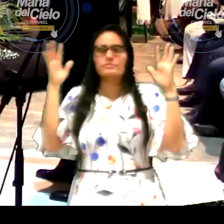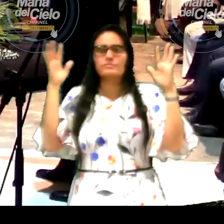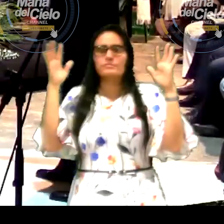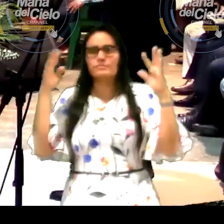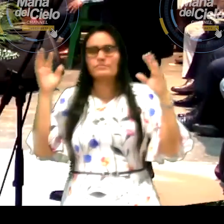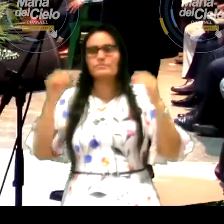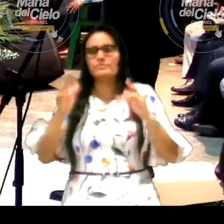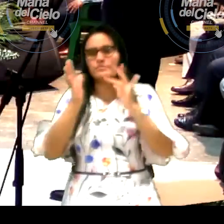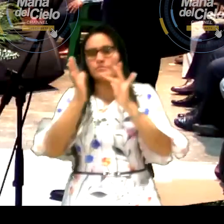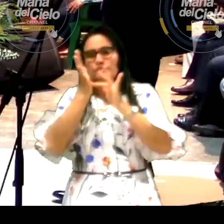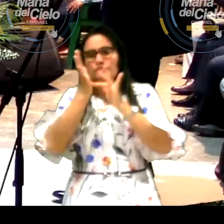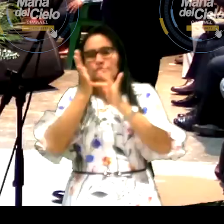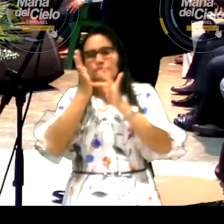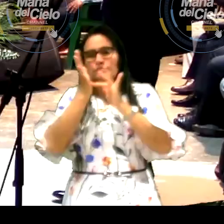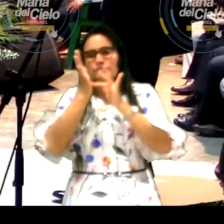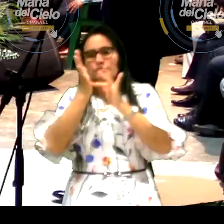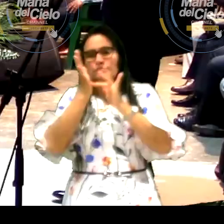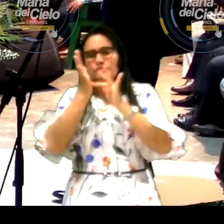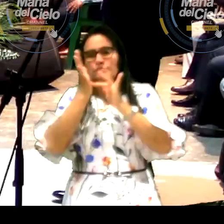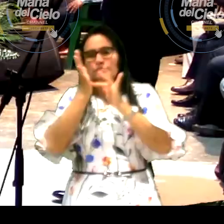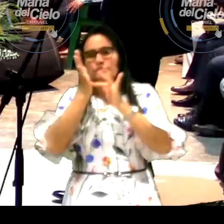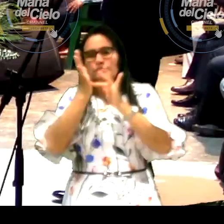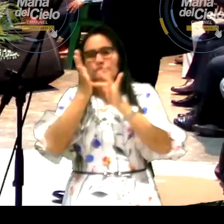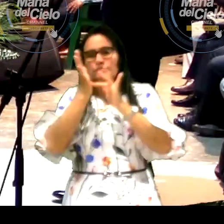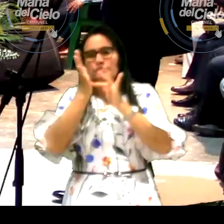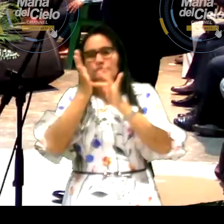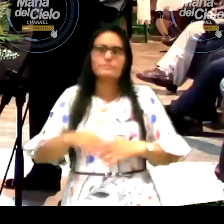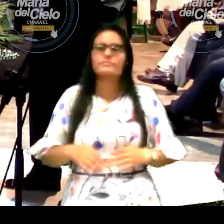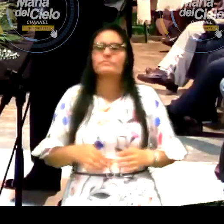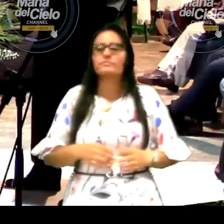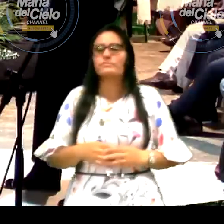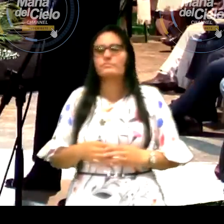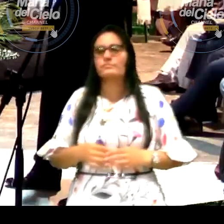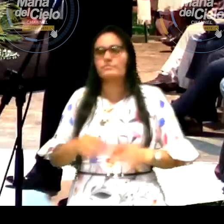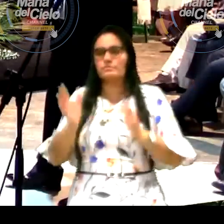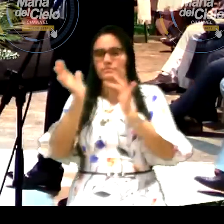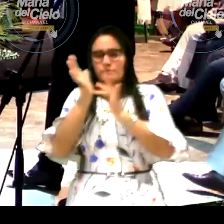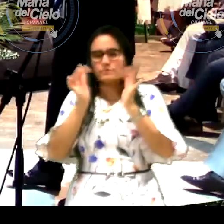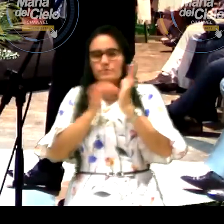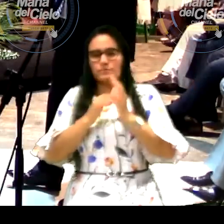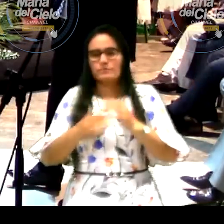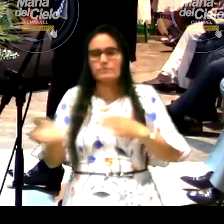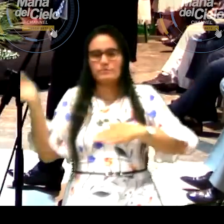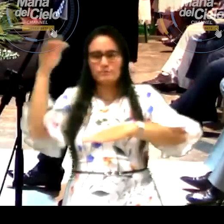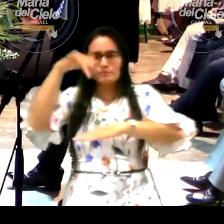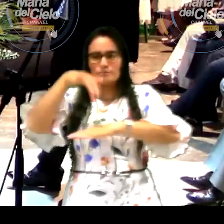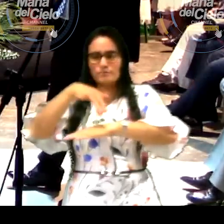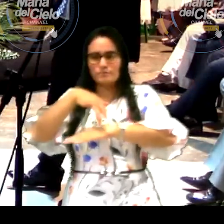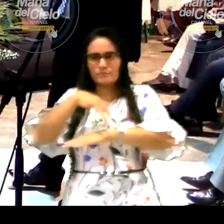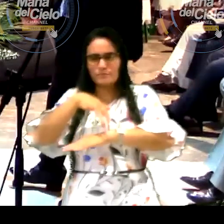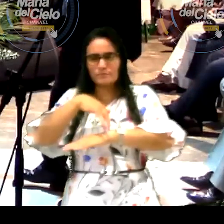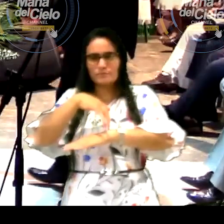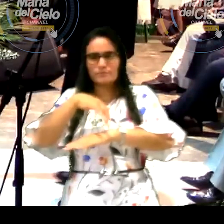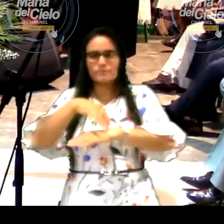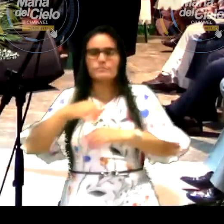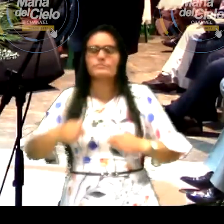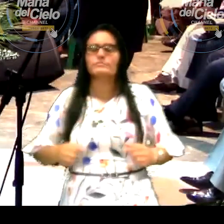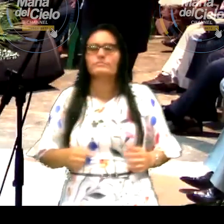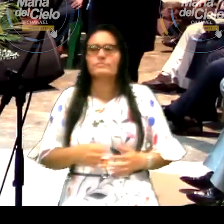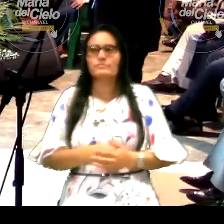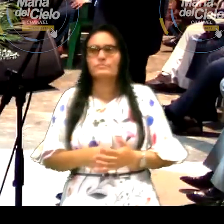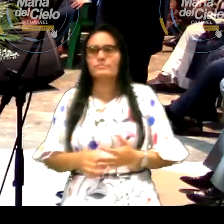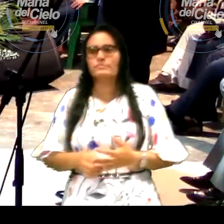Jesús nunca llega tarde. Jesús llega en el momento preciso. Y aquí está